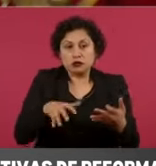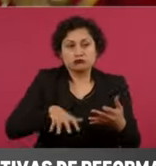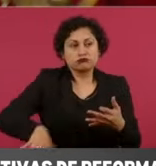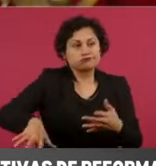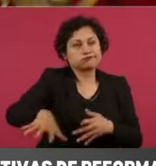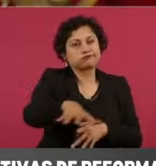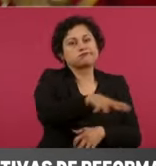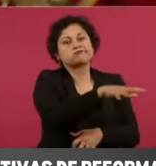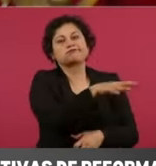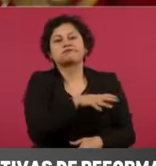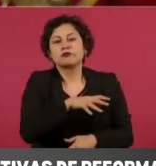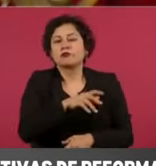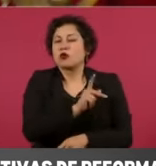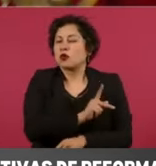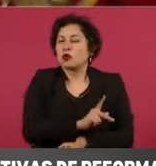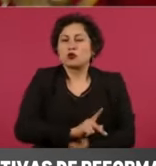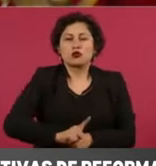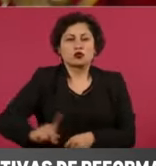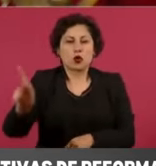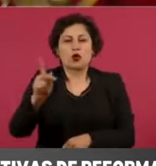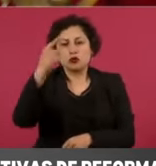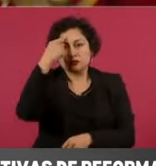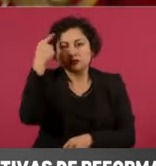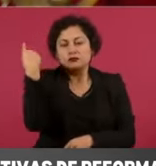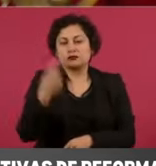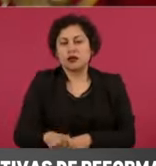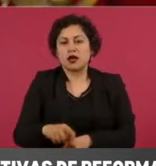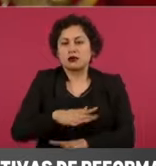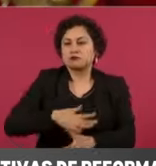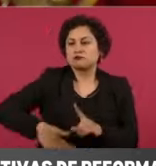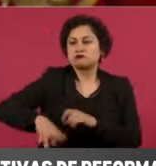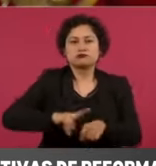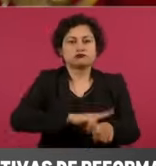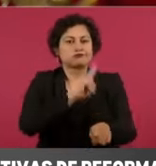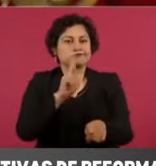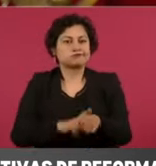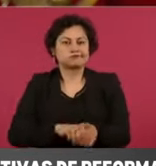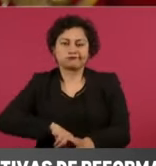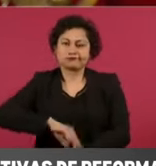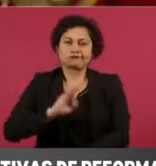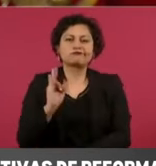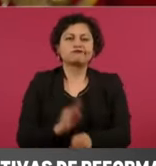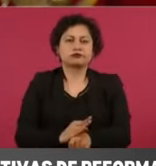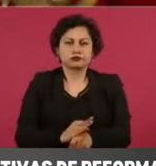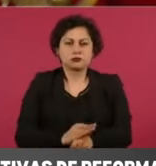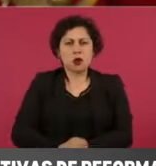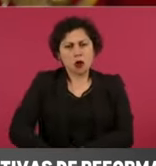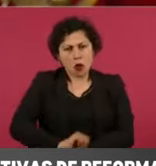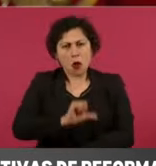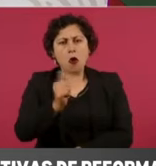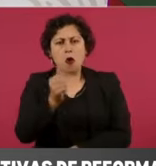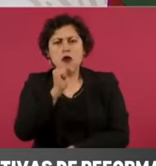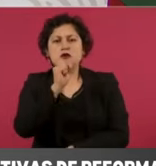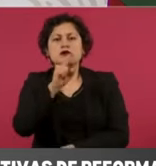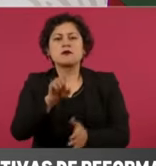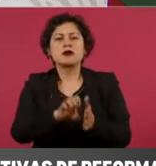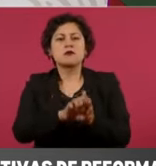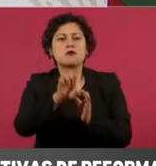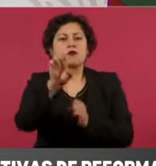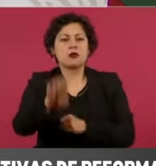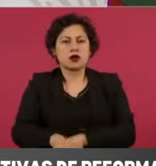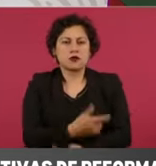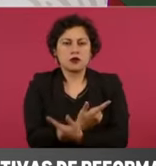recursos naturales y otros anhelos de justicia, libertad, democracia y de